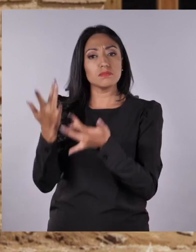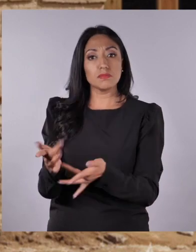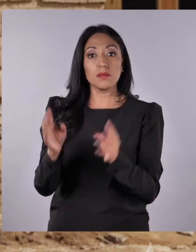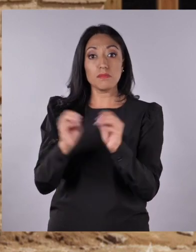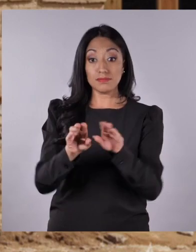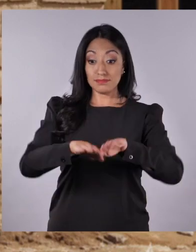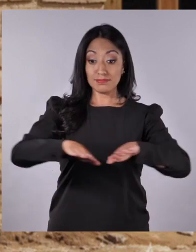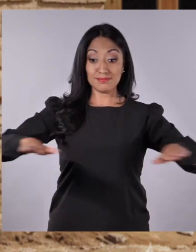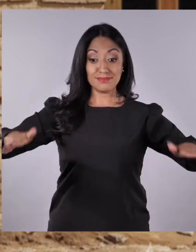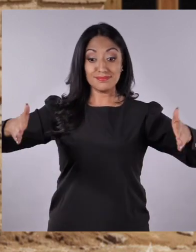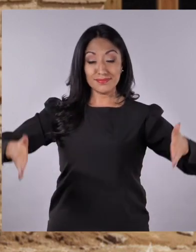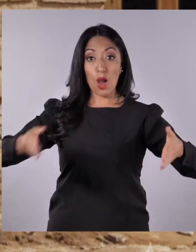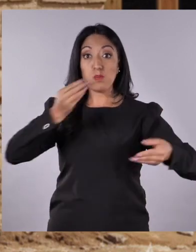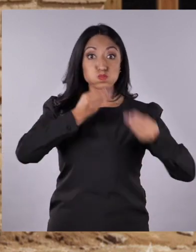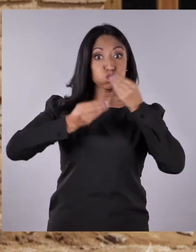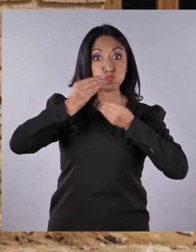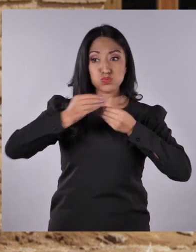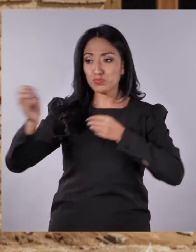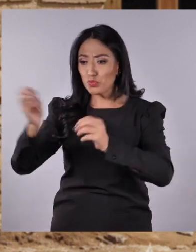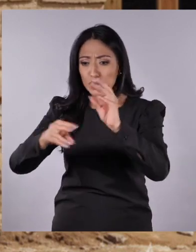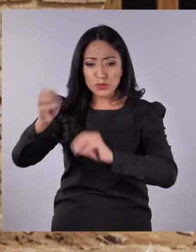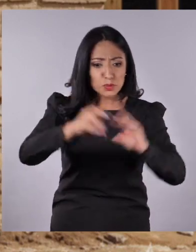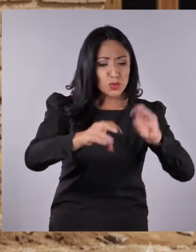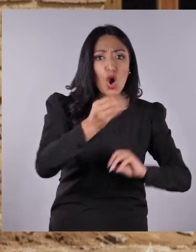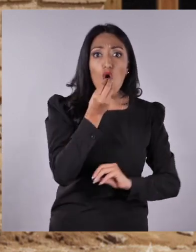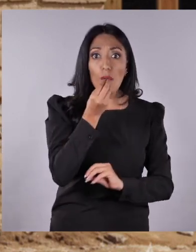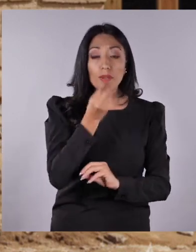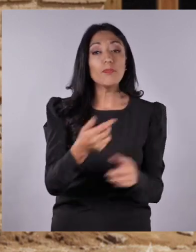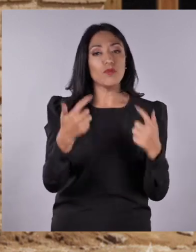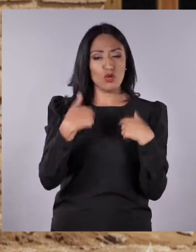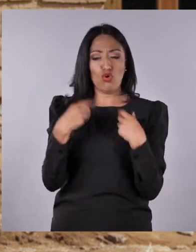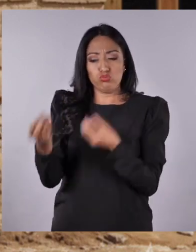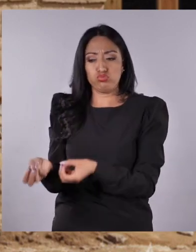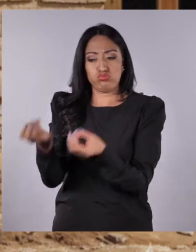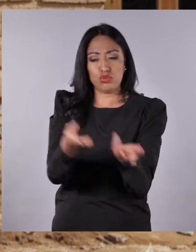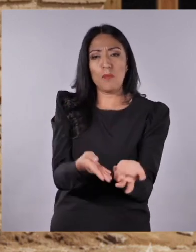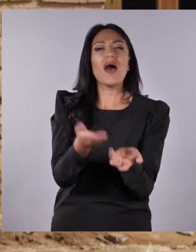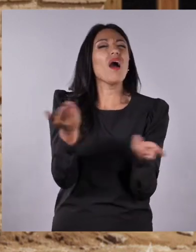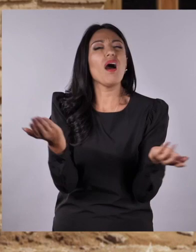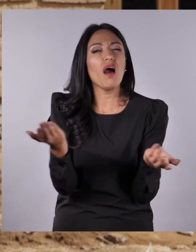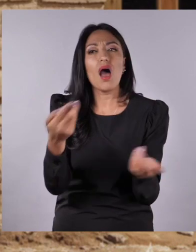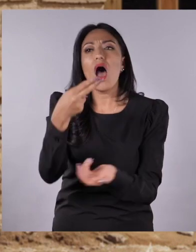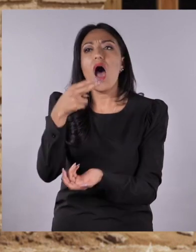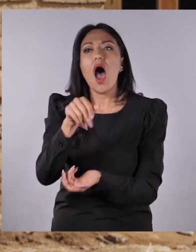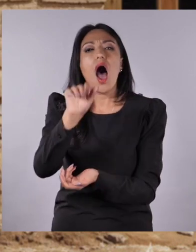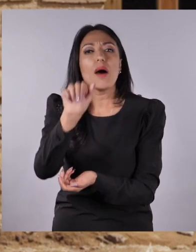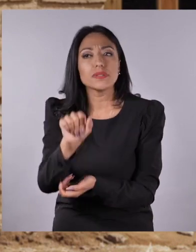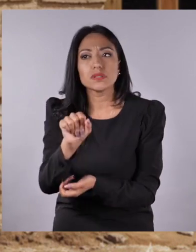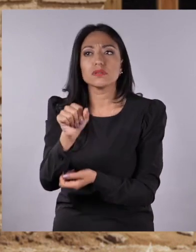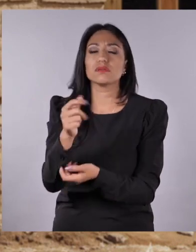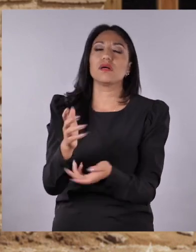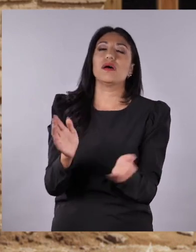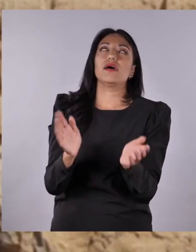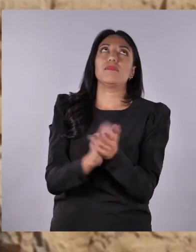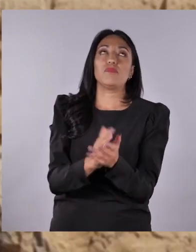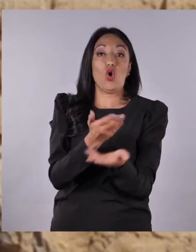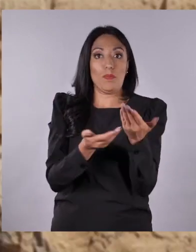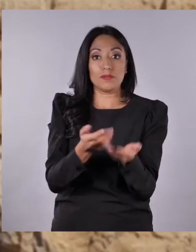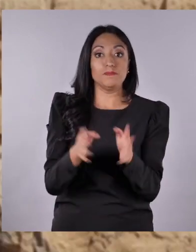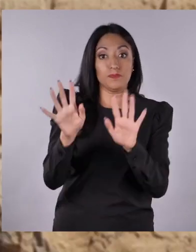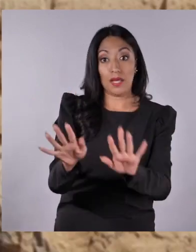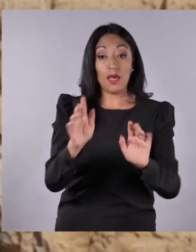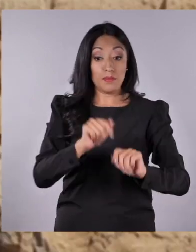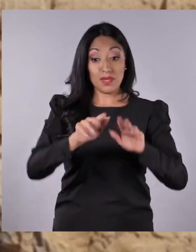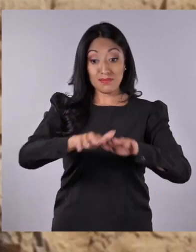¡La pamba mesa! La comidita. Yo traje unas habitas para compartir. ¡Uy!